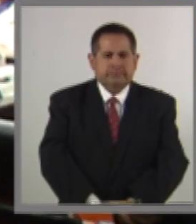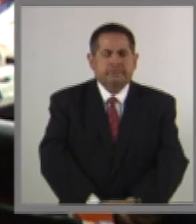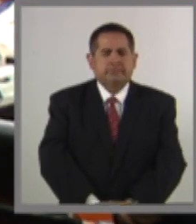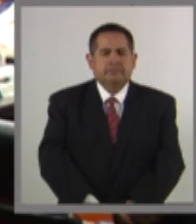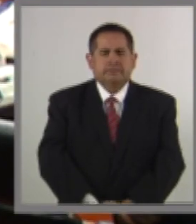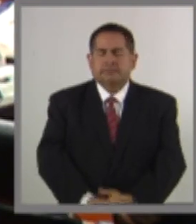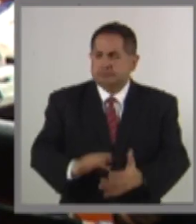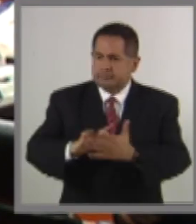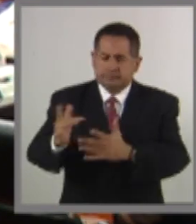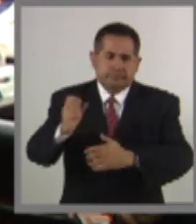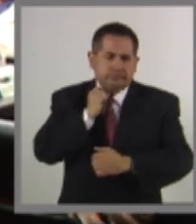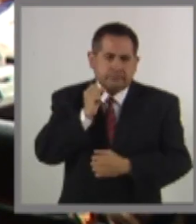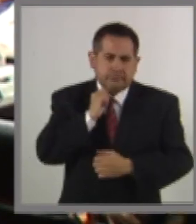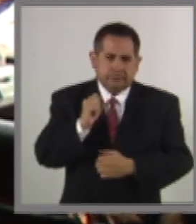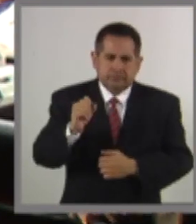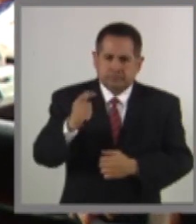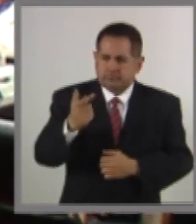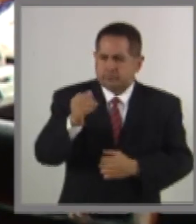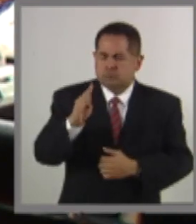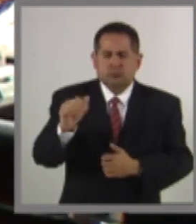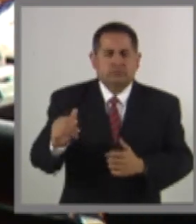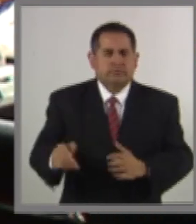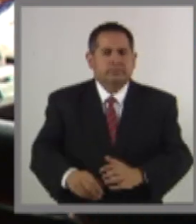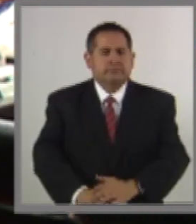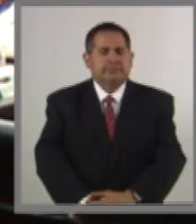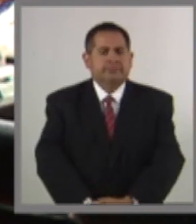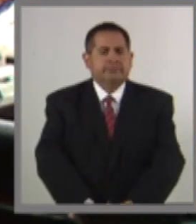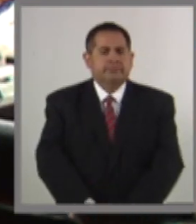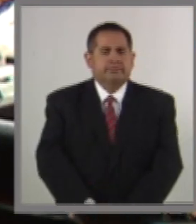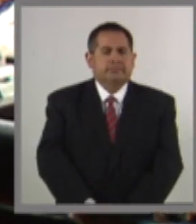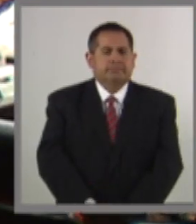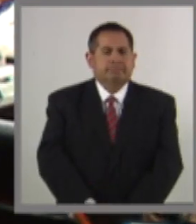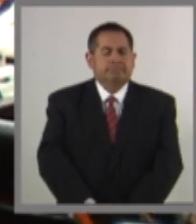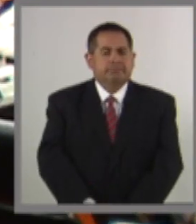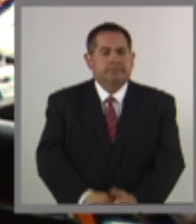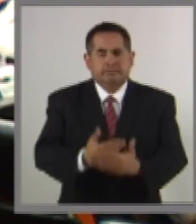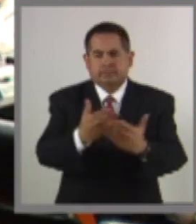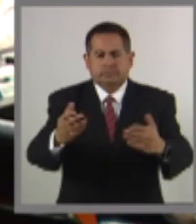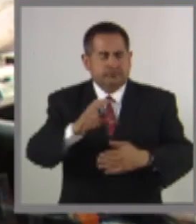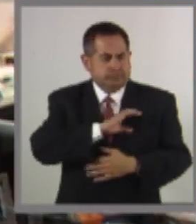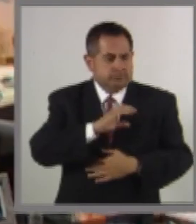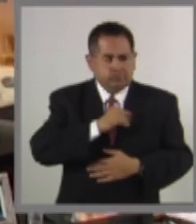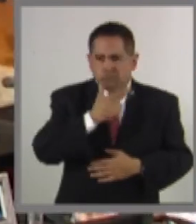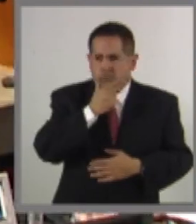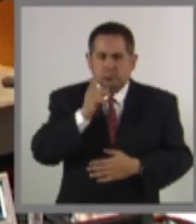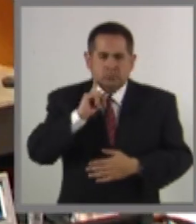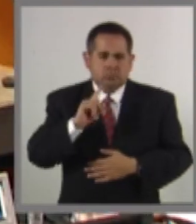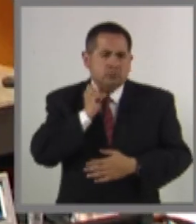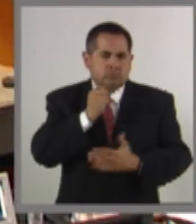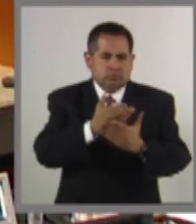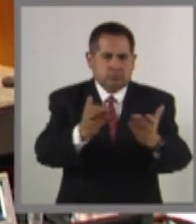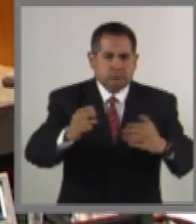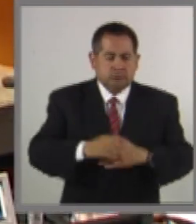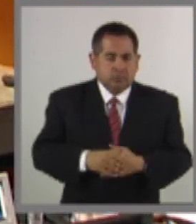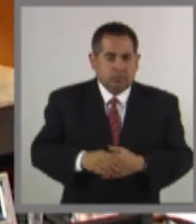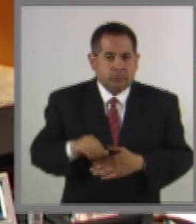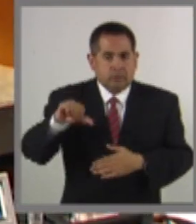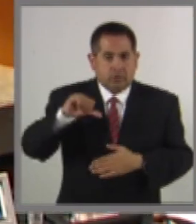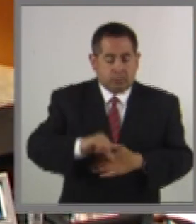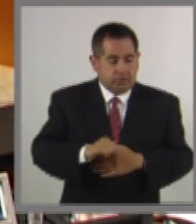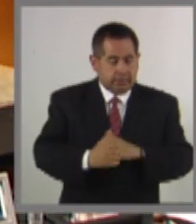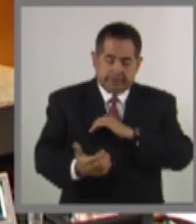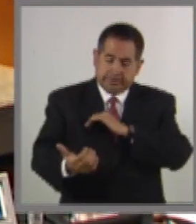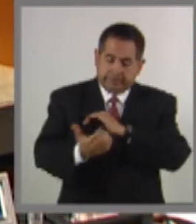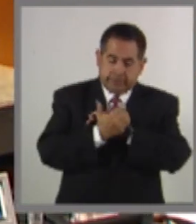Muchas gracias, senador Gamboa. Queridas compañeras y queridos compañeros, hoy solicita